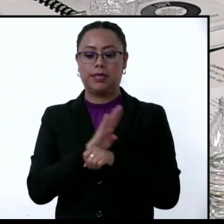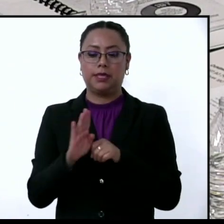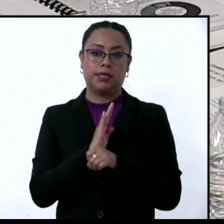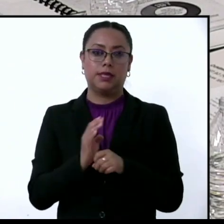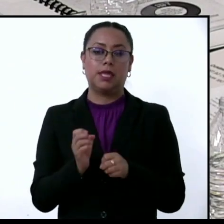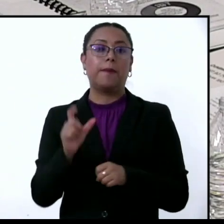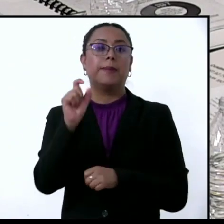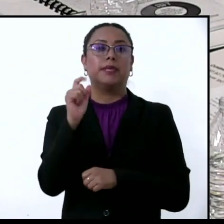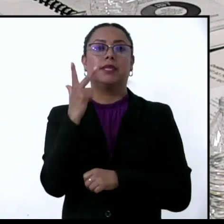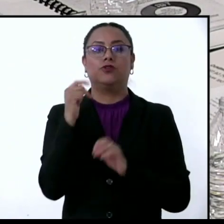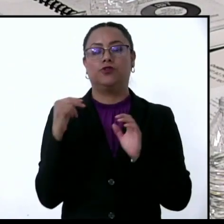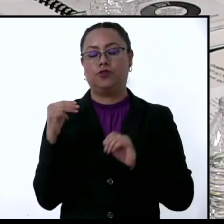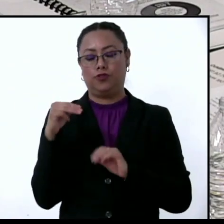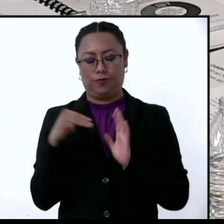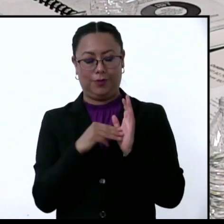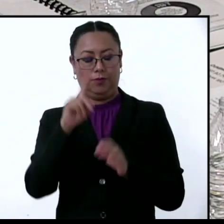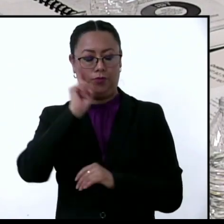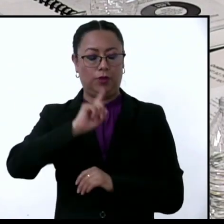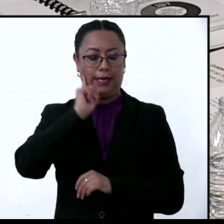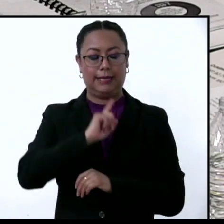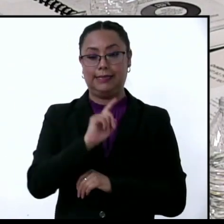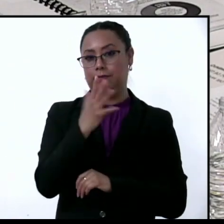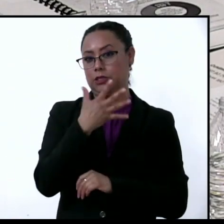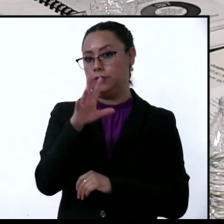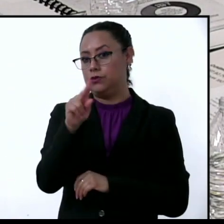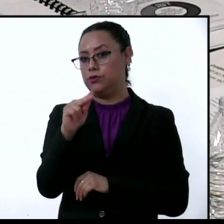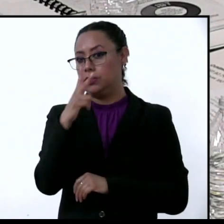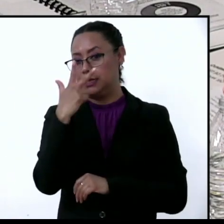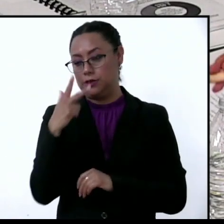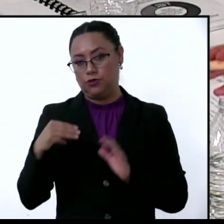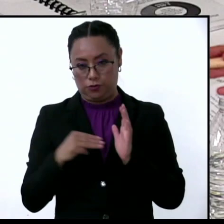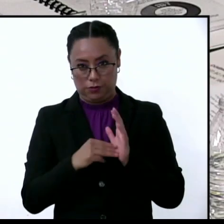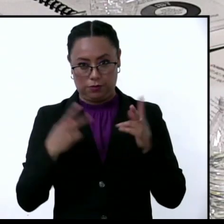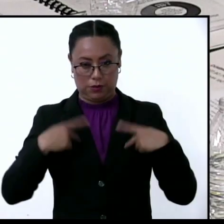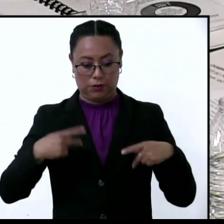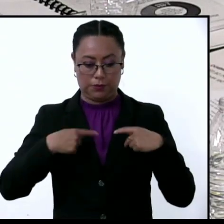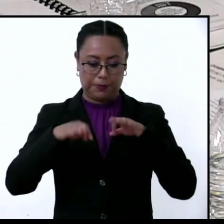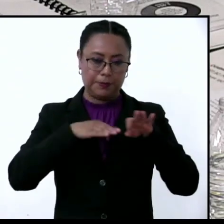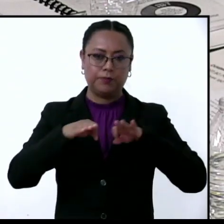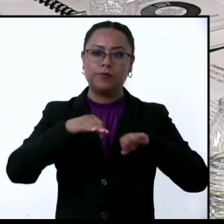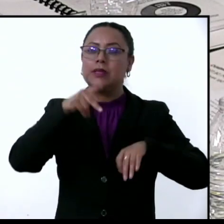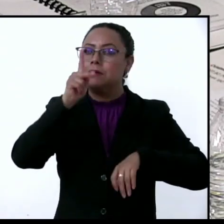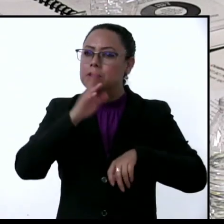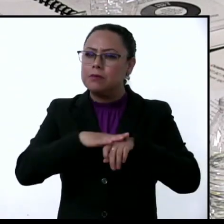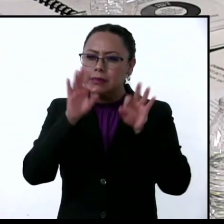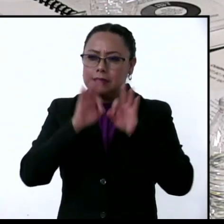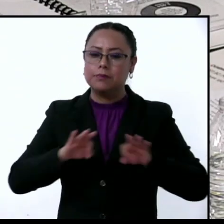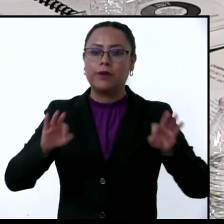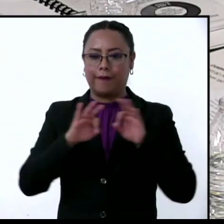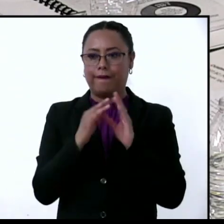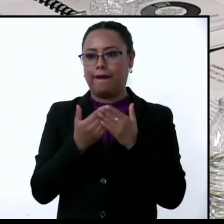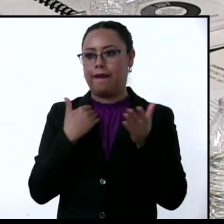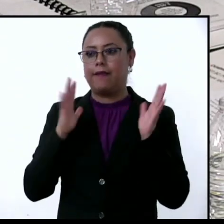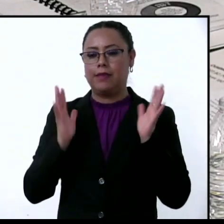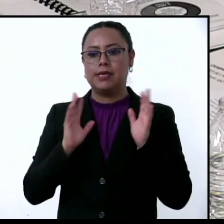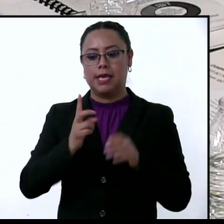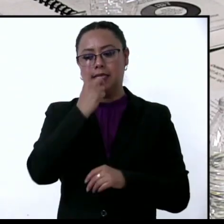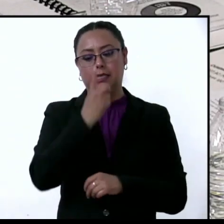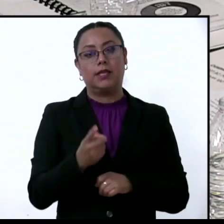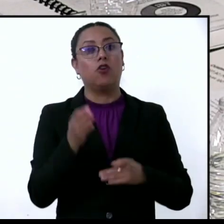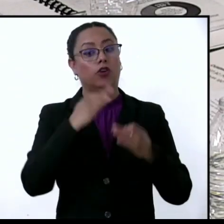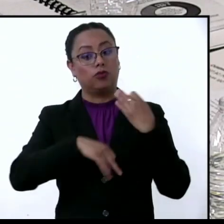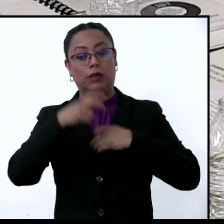mujeres, a cerca de 88.000 personas trabajadoras. Y lo más importante que aquí se dijo ya, gracias a